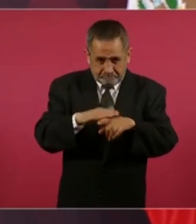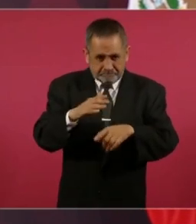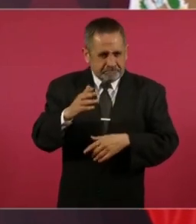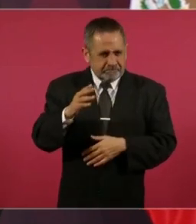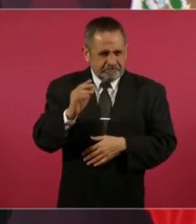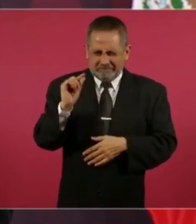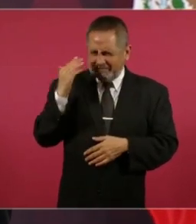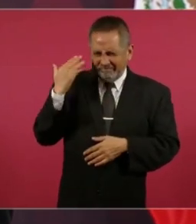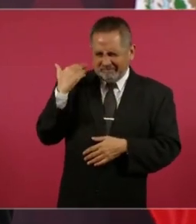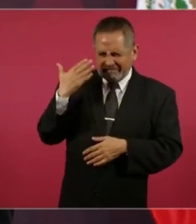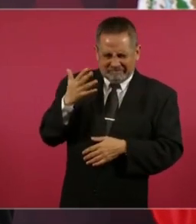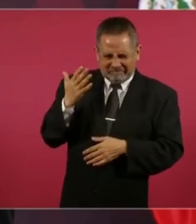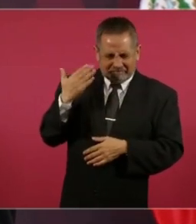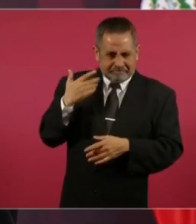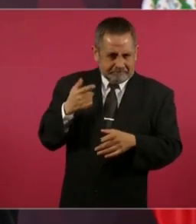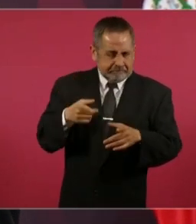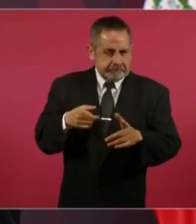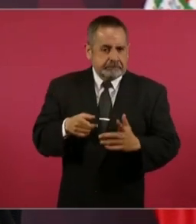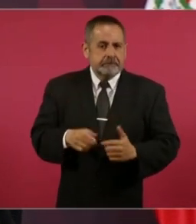relativamente